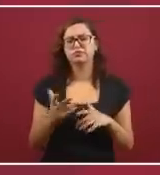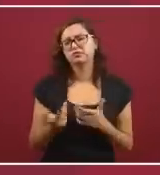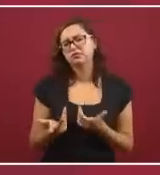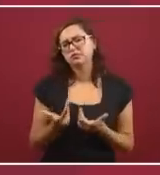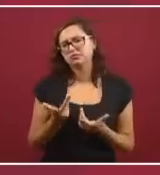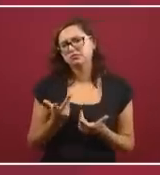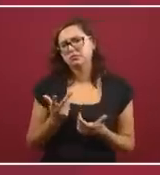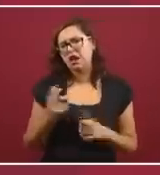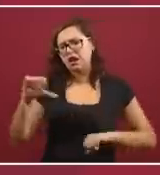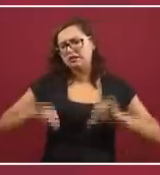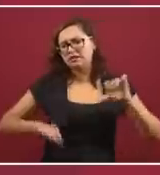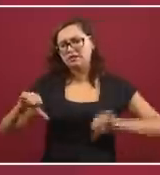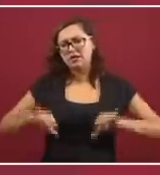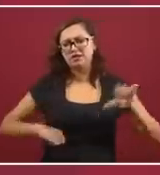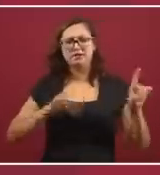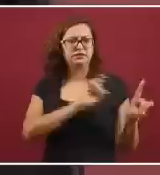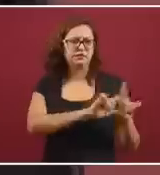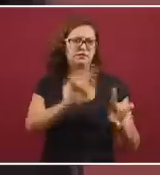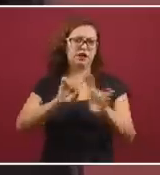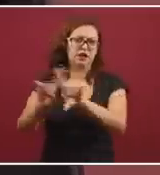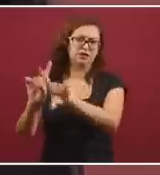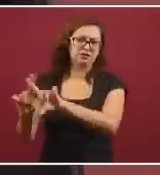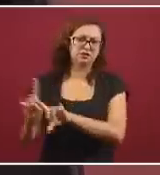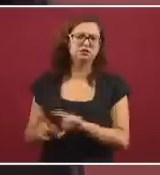tareas muchos